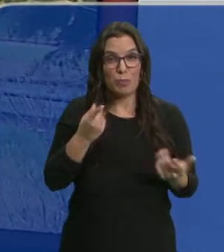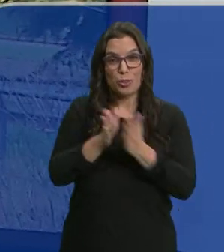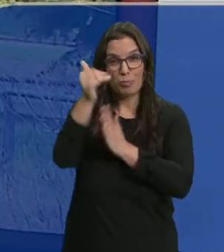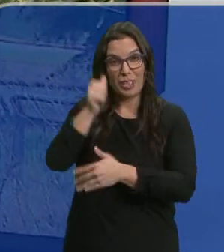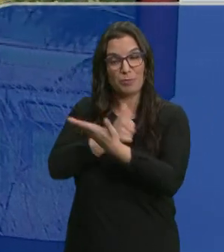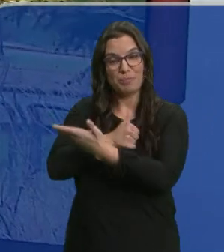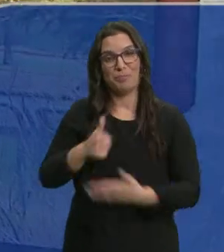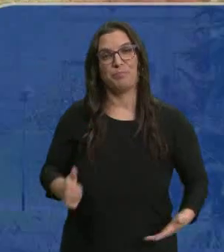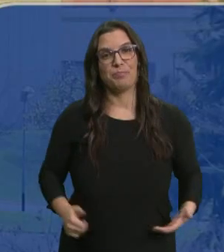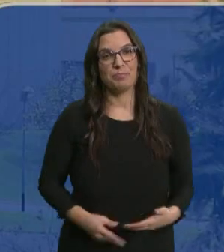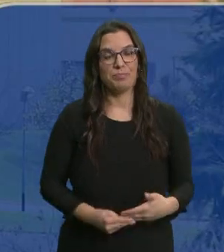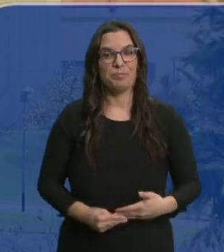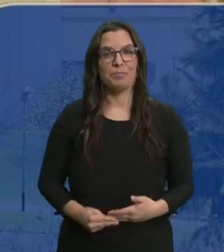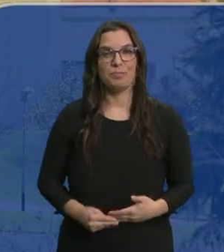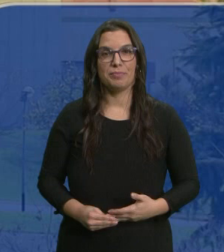conocemos.